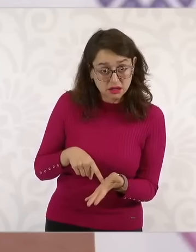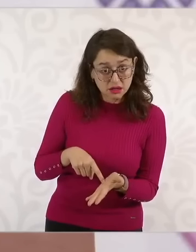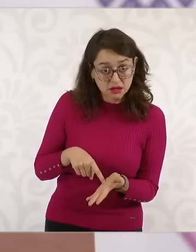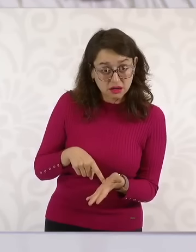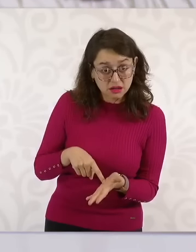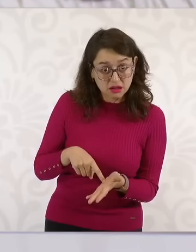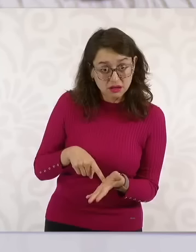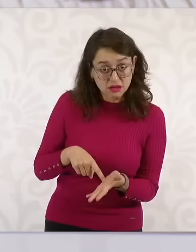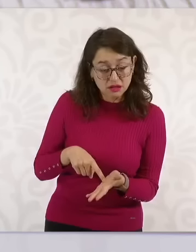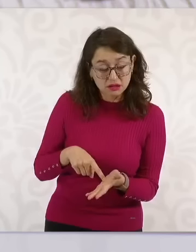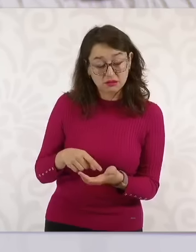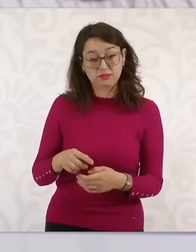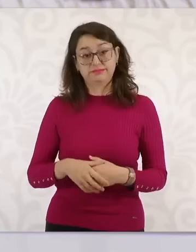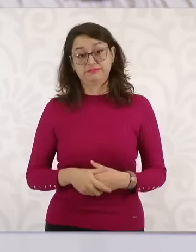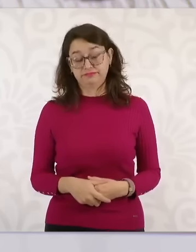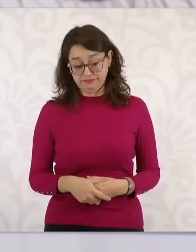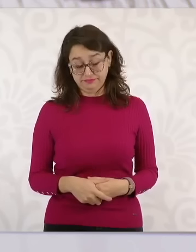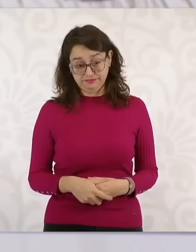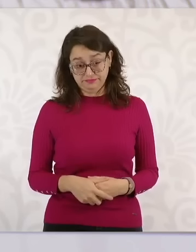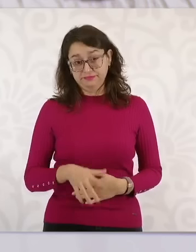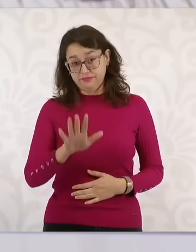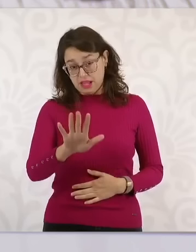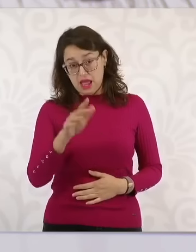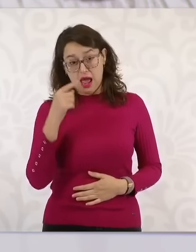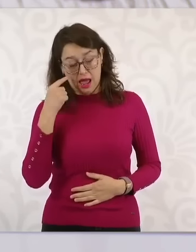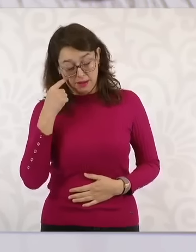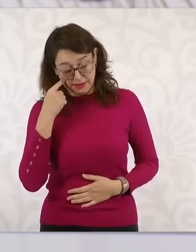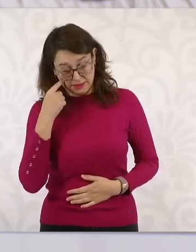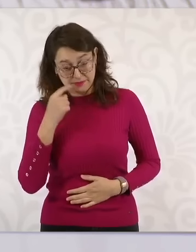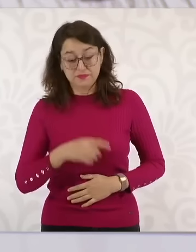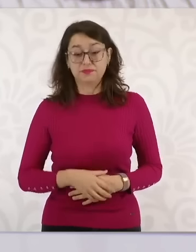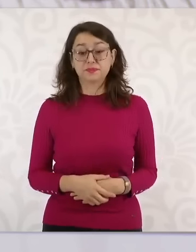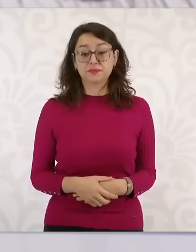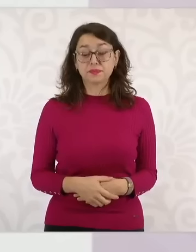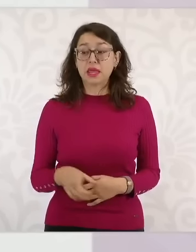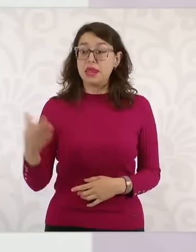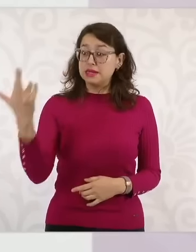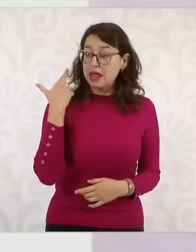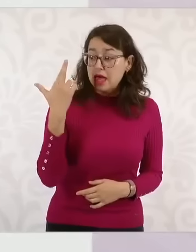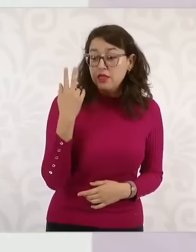los radios, vean hoy la mayoría de los medios,